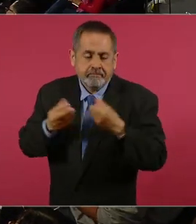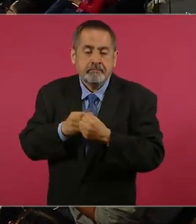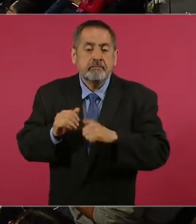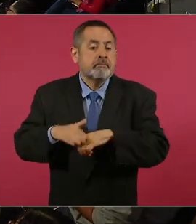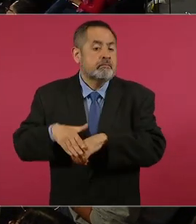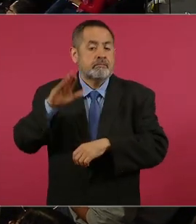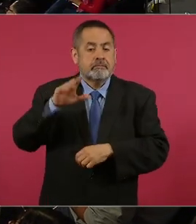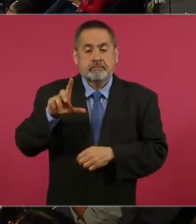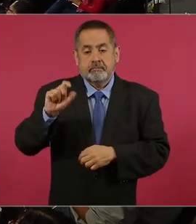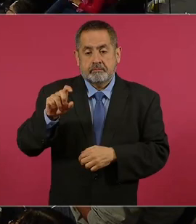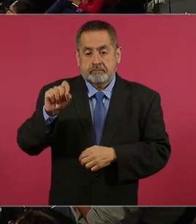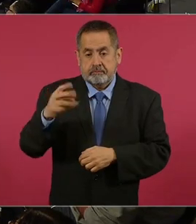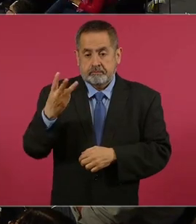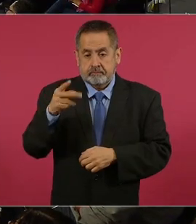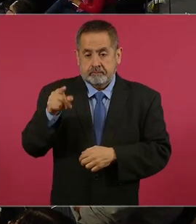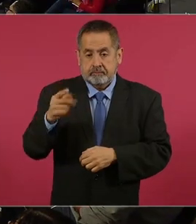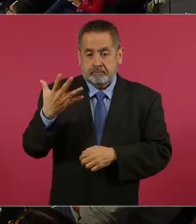del